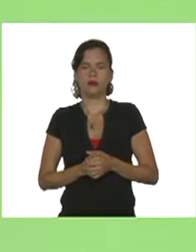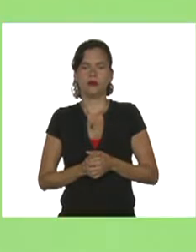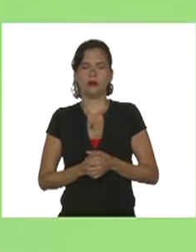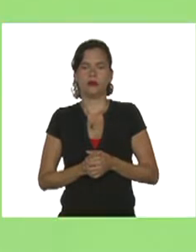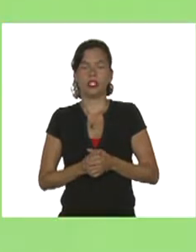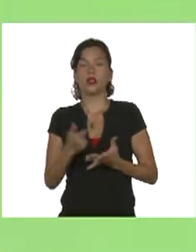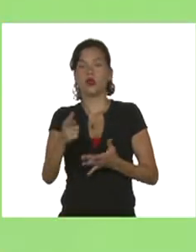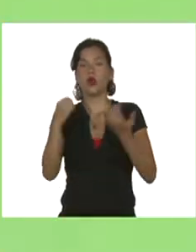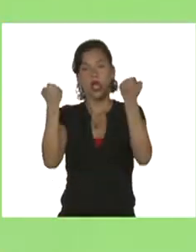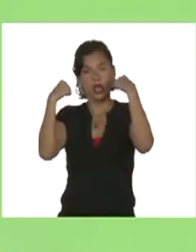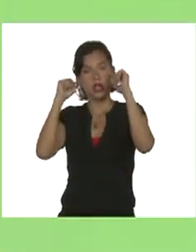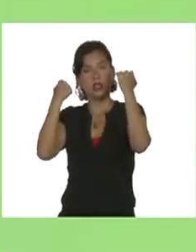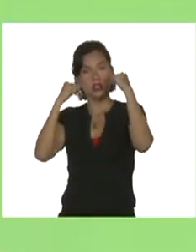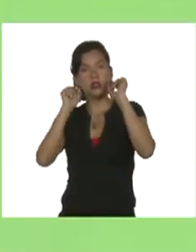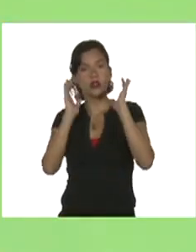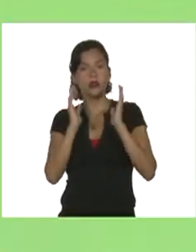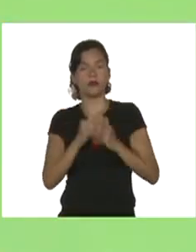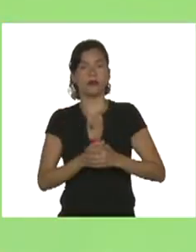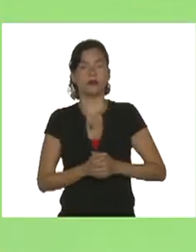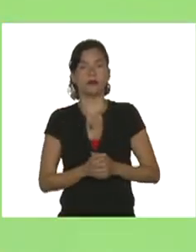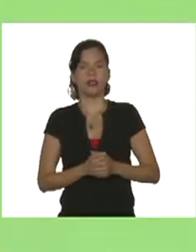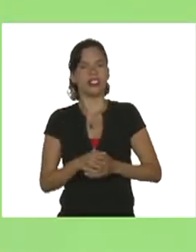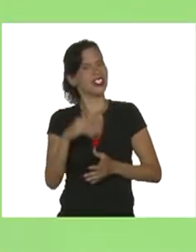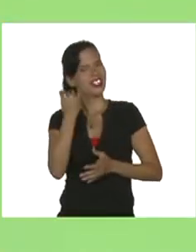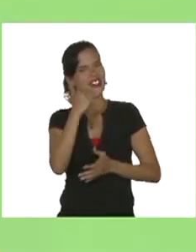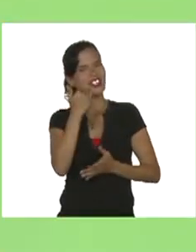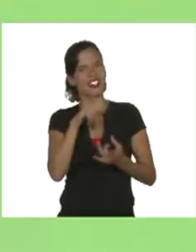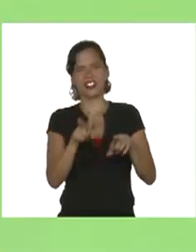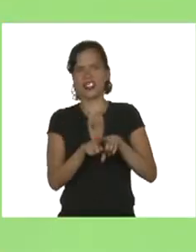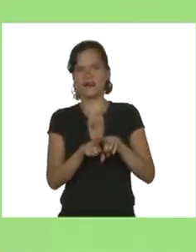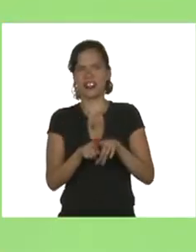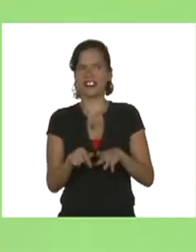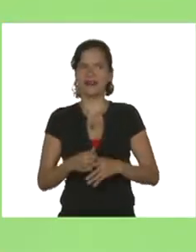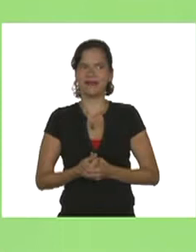Esto es un ejercicio y es divertido también.